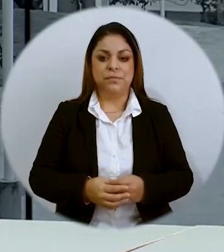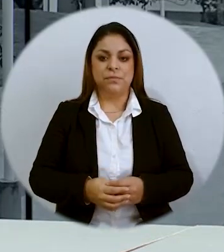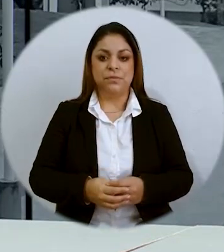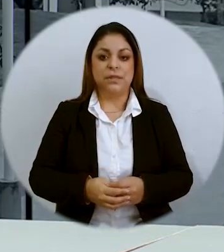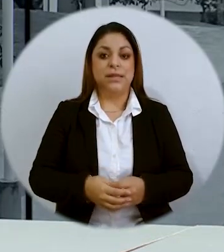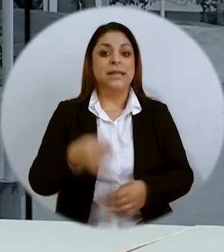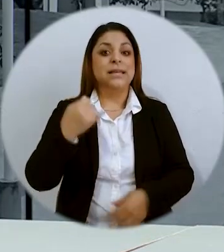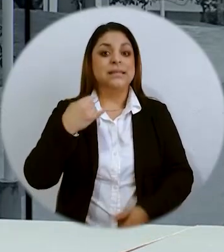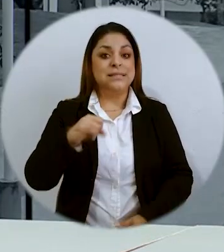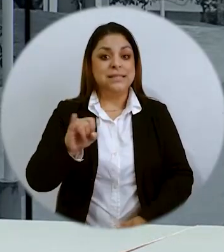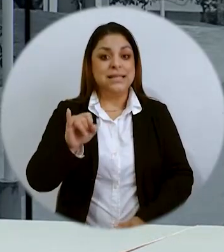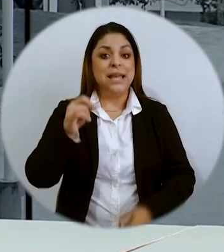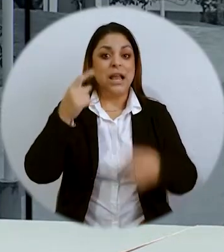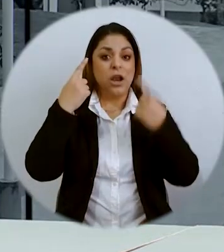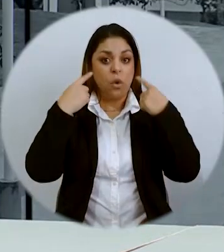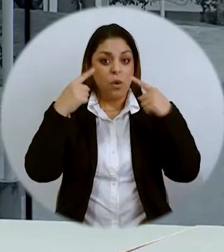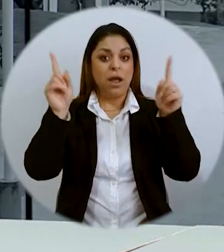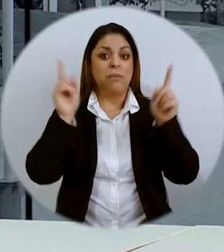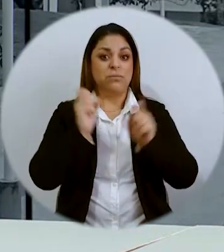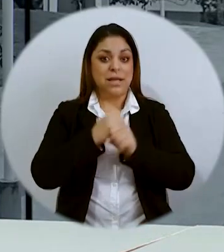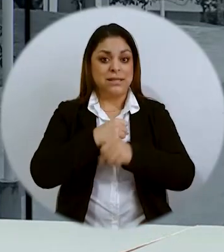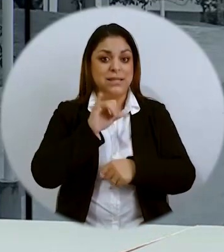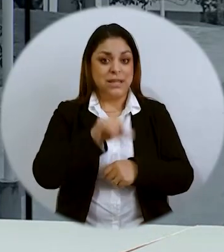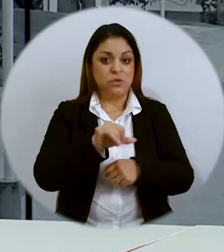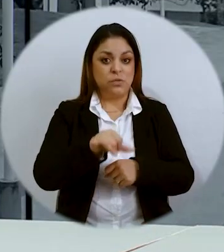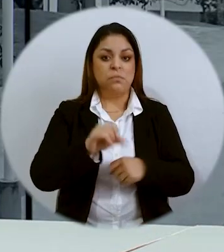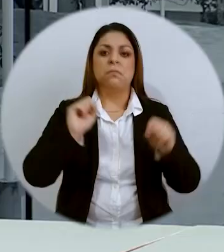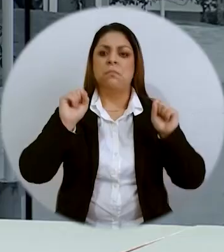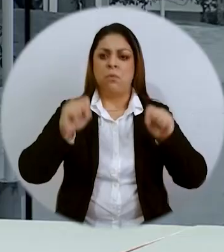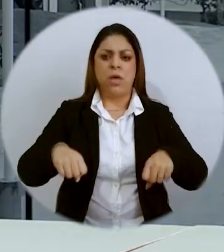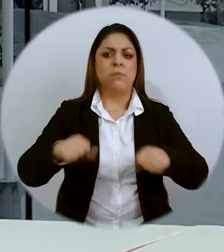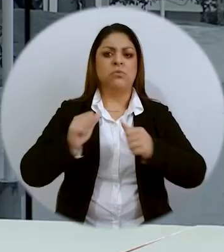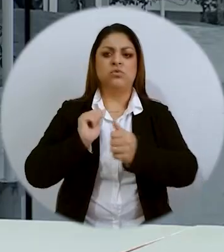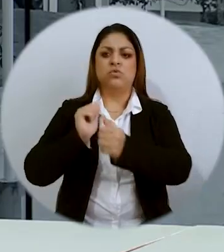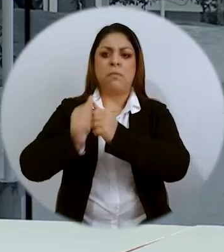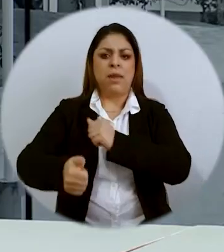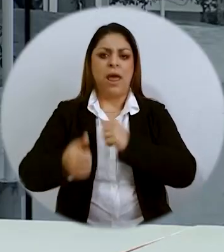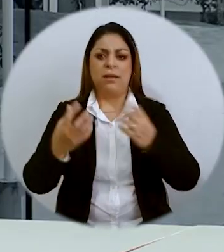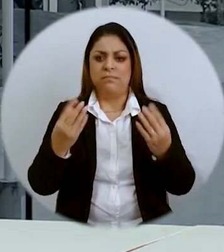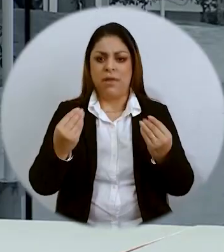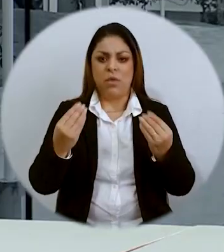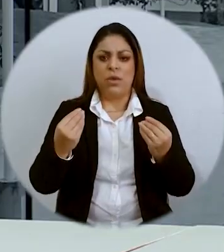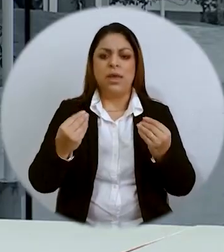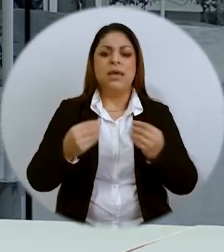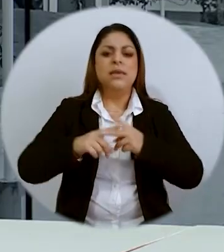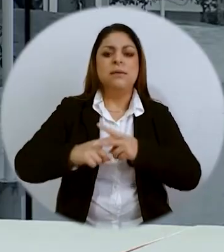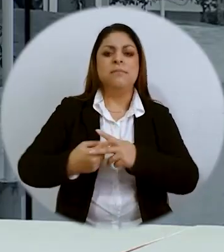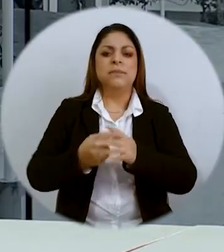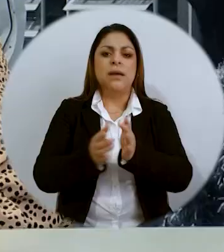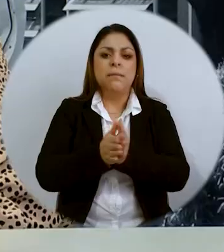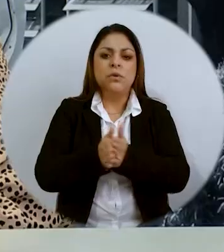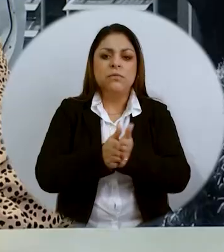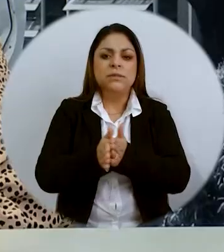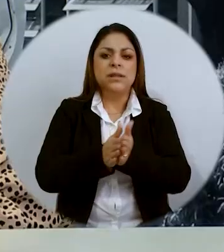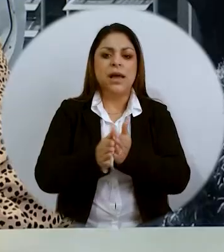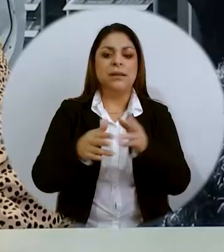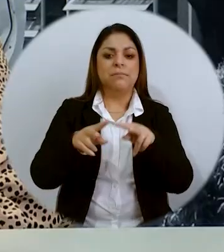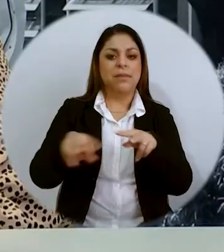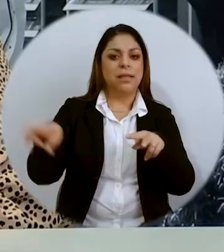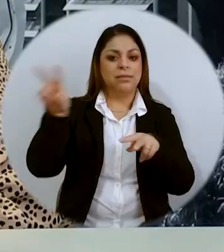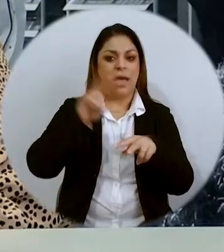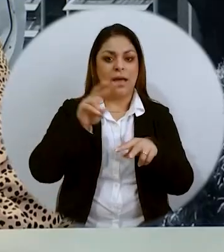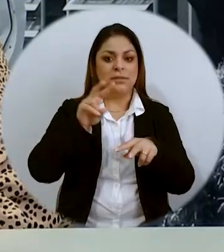Si logramos hacer eso, podemos superar el miedo y empezamos a aprovechar las